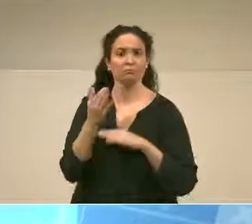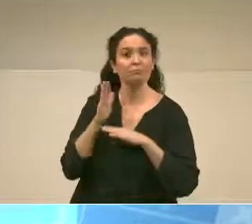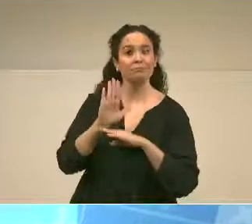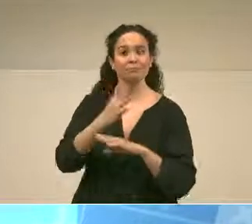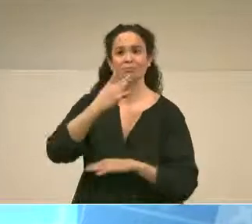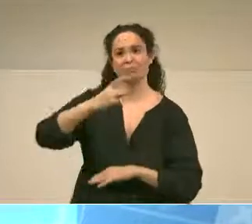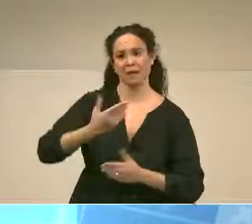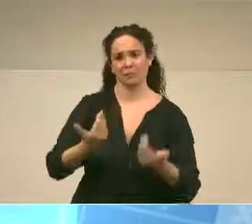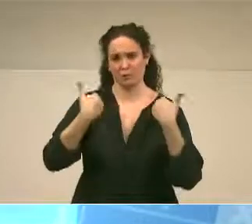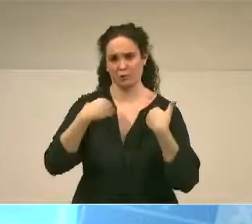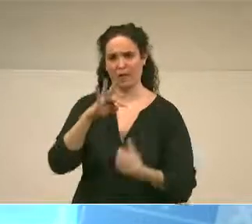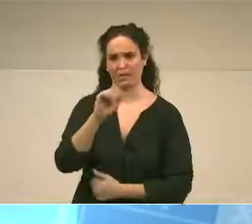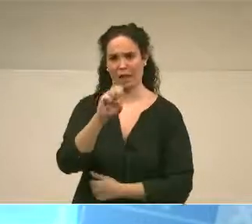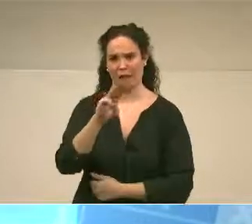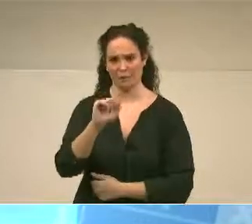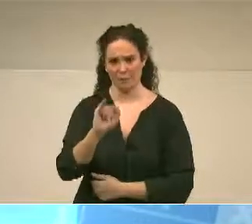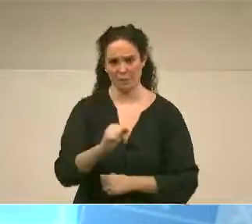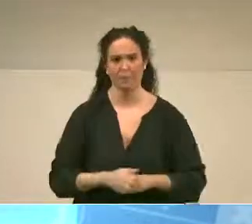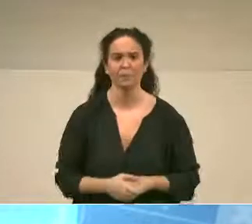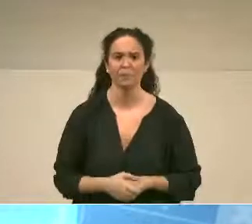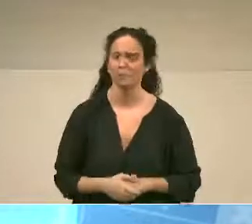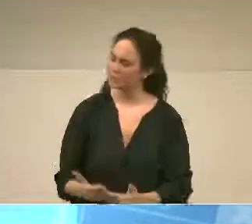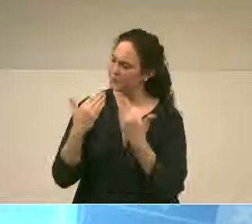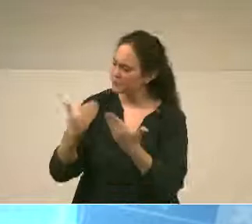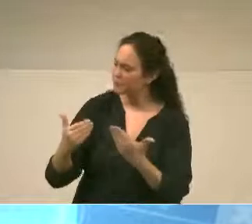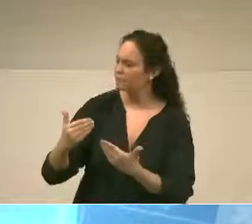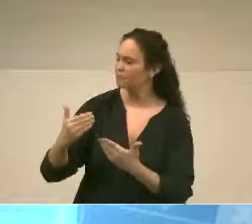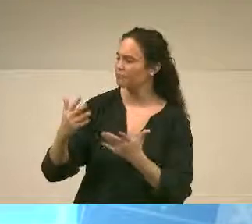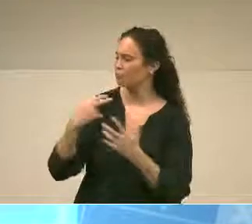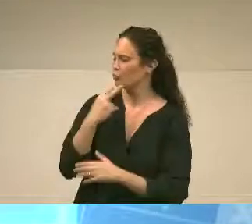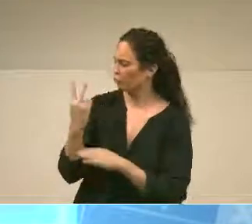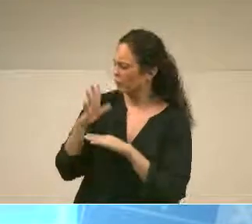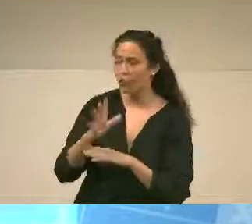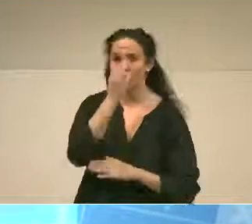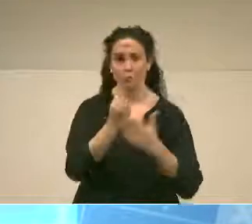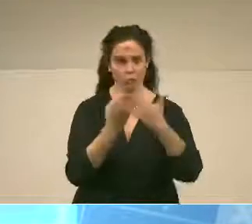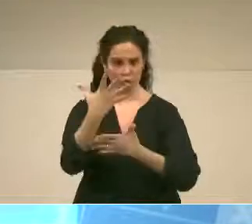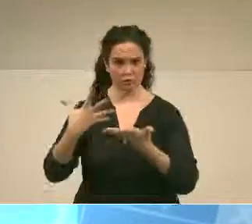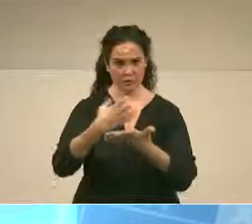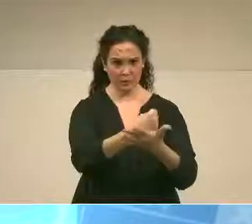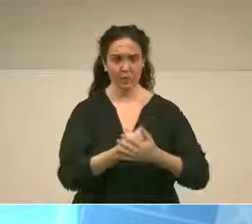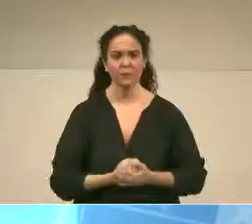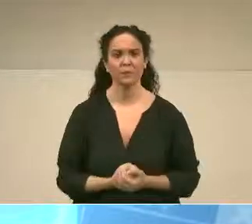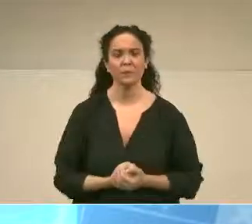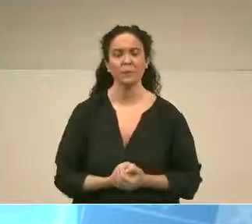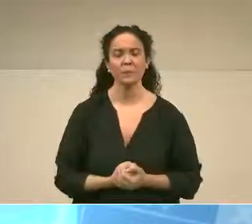lo presente. Arantza. Eskerrik asko, sailburu. Bueno, egunon guztioi.